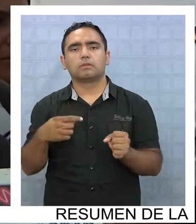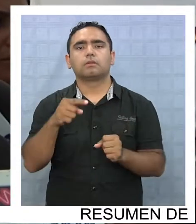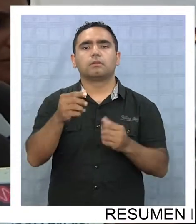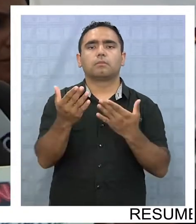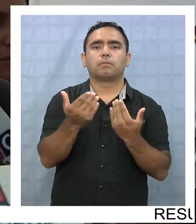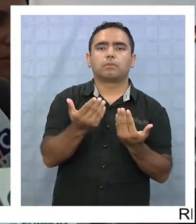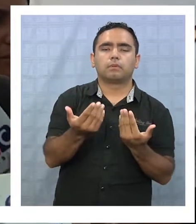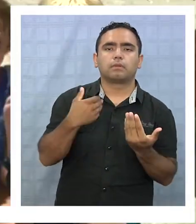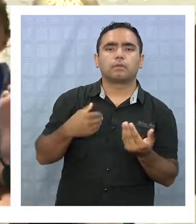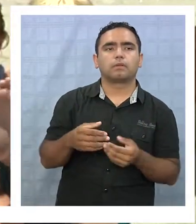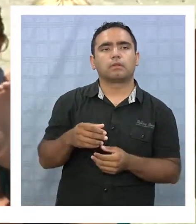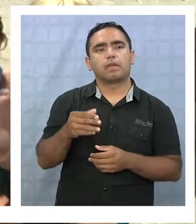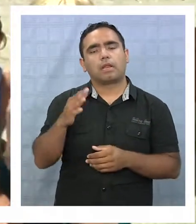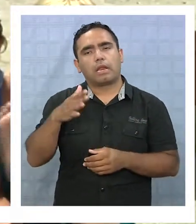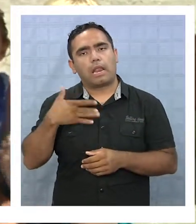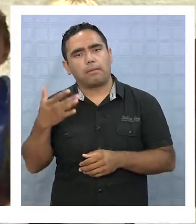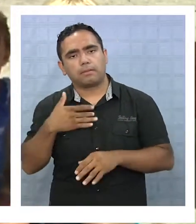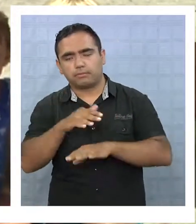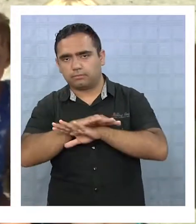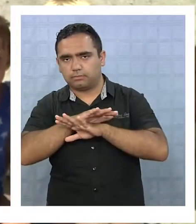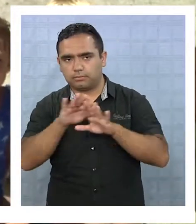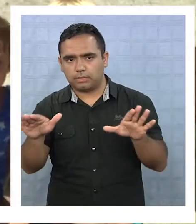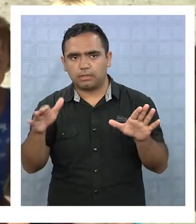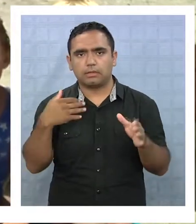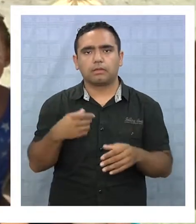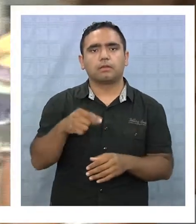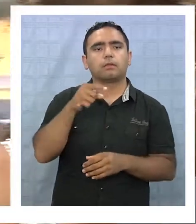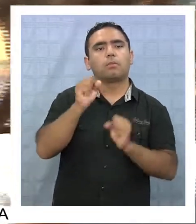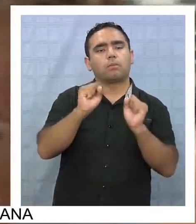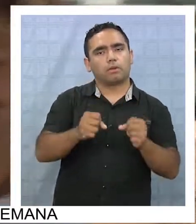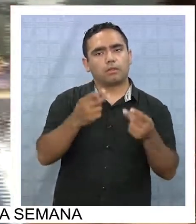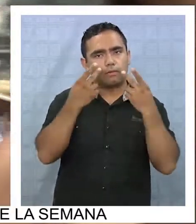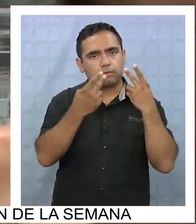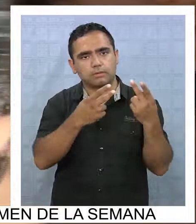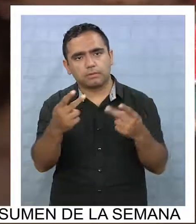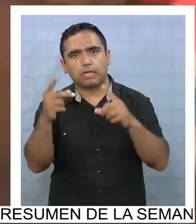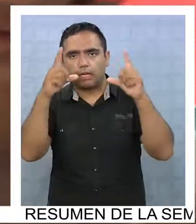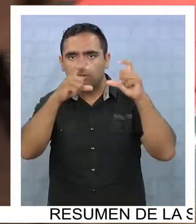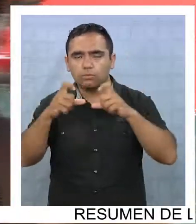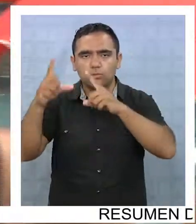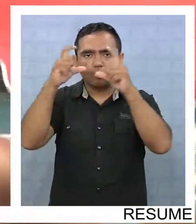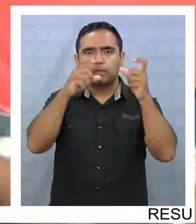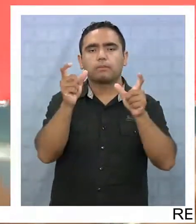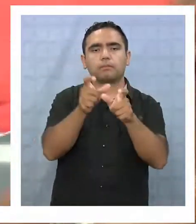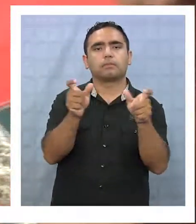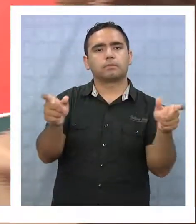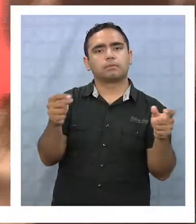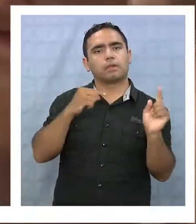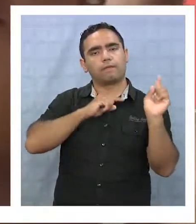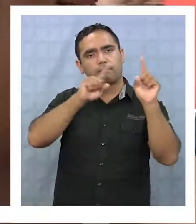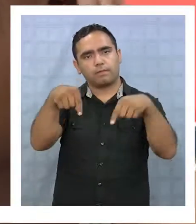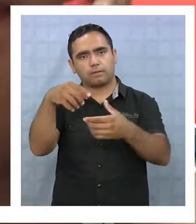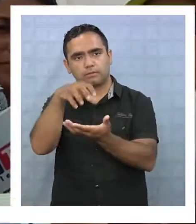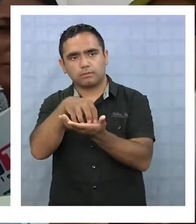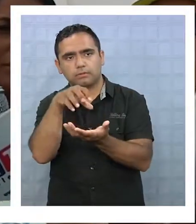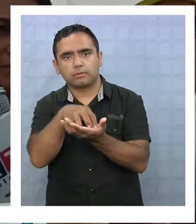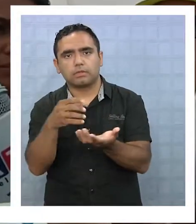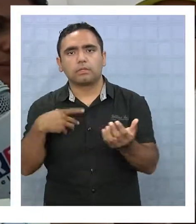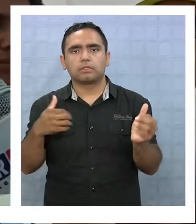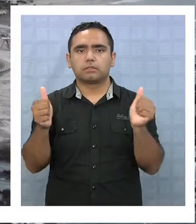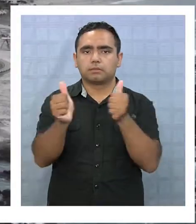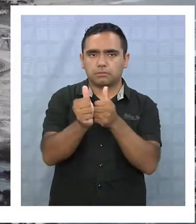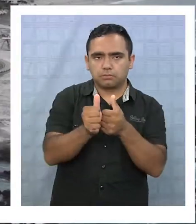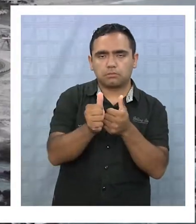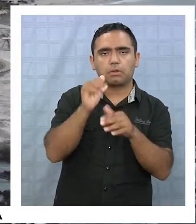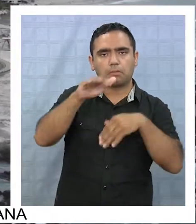tengamos nada que lamentar durante este verano y nos puedan visitar los turistas y también las personas que viven en la ciudad, acercarse a la playa con